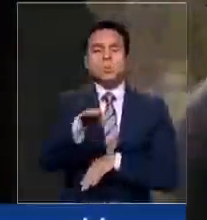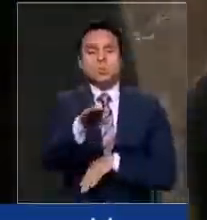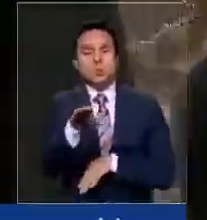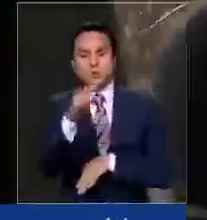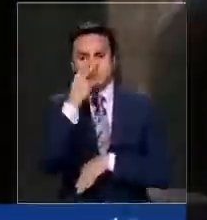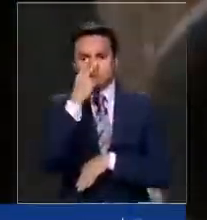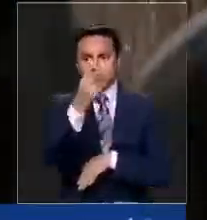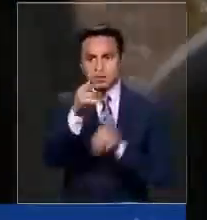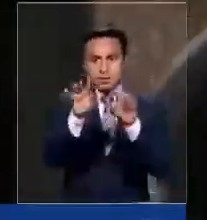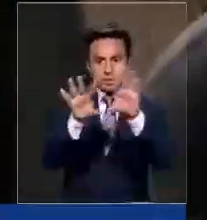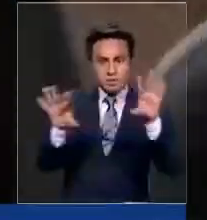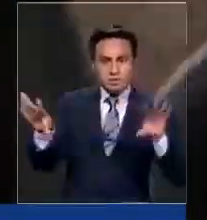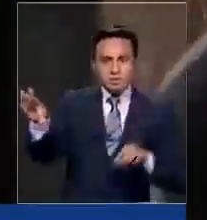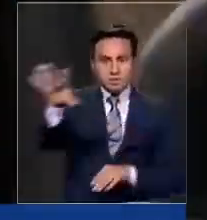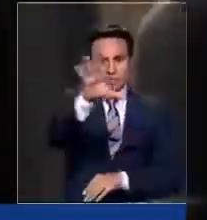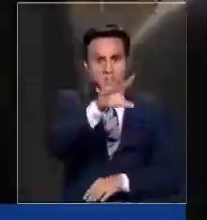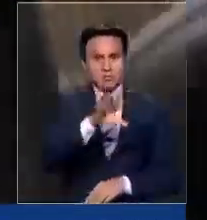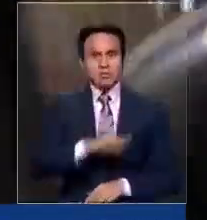esto